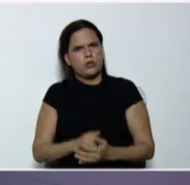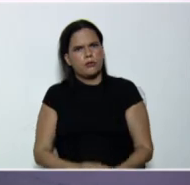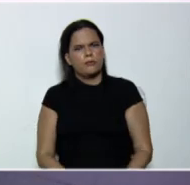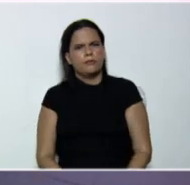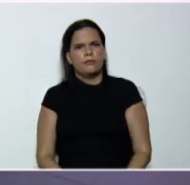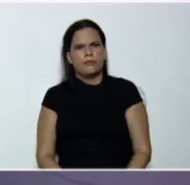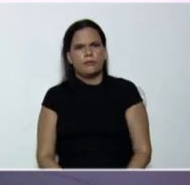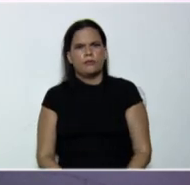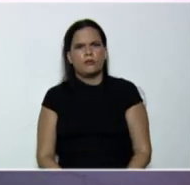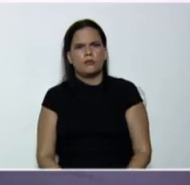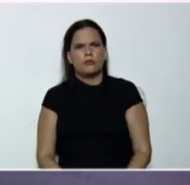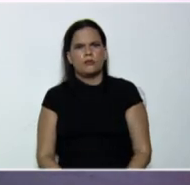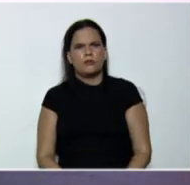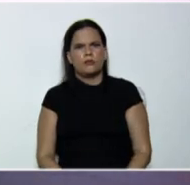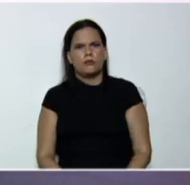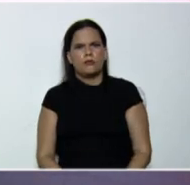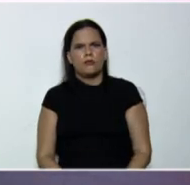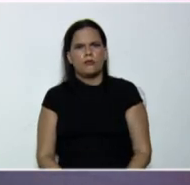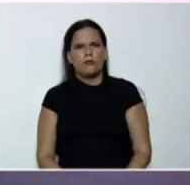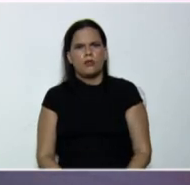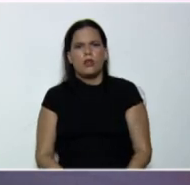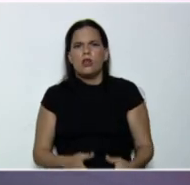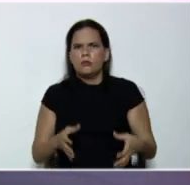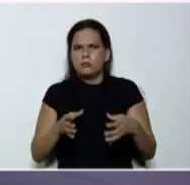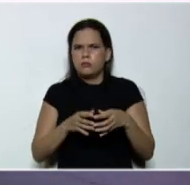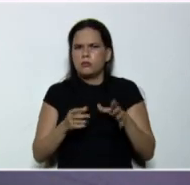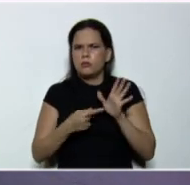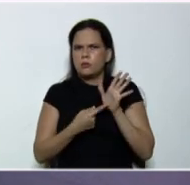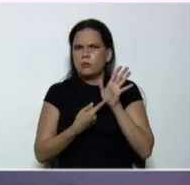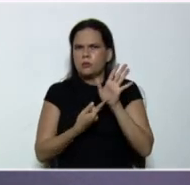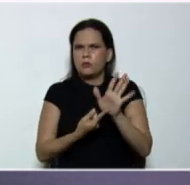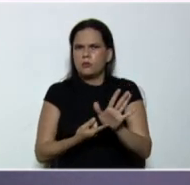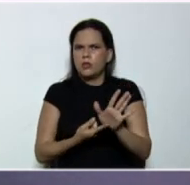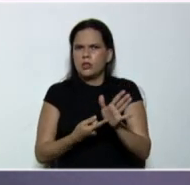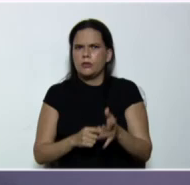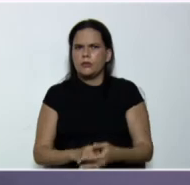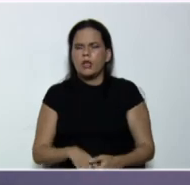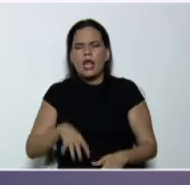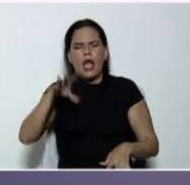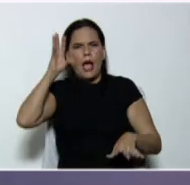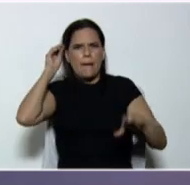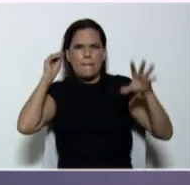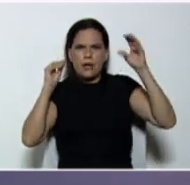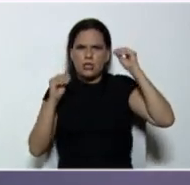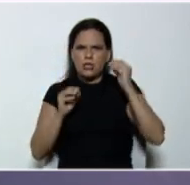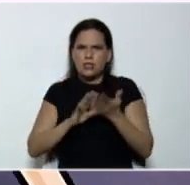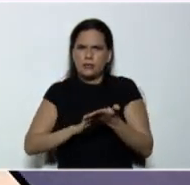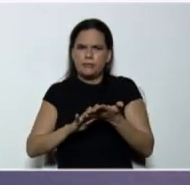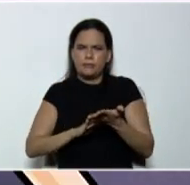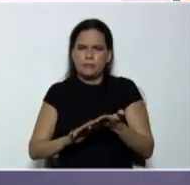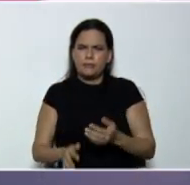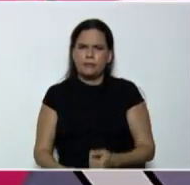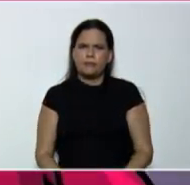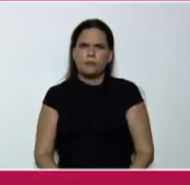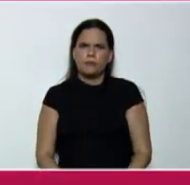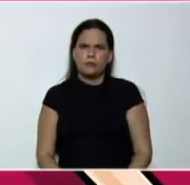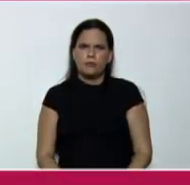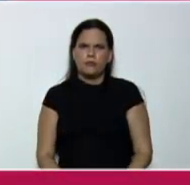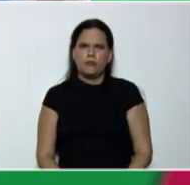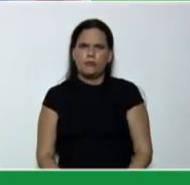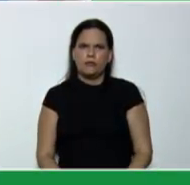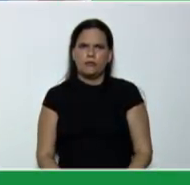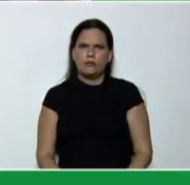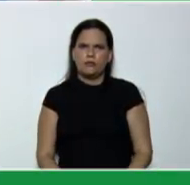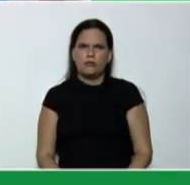Caidebé, en donde su equipo nos muestra parte de lo que es el aprendizaje del código braille. Habla